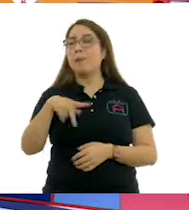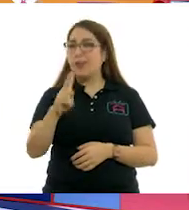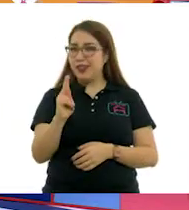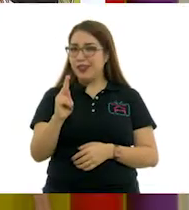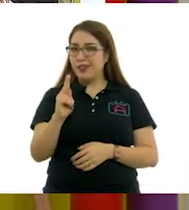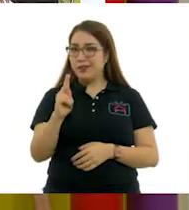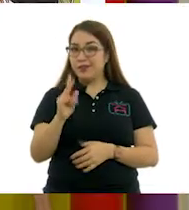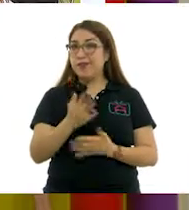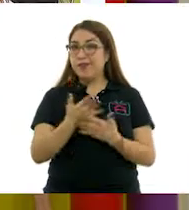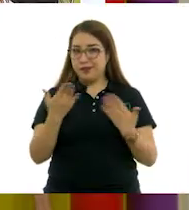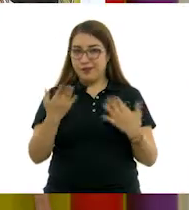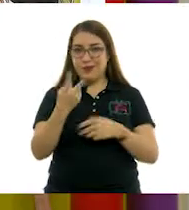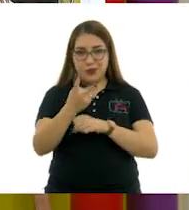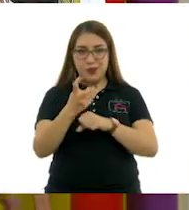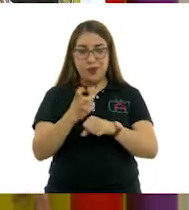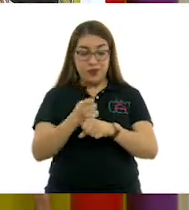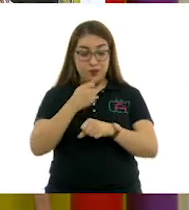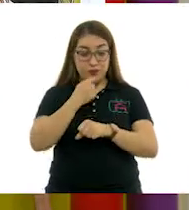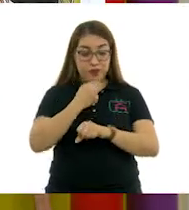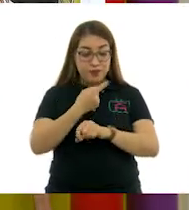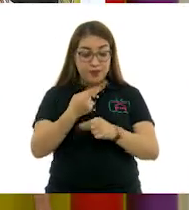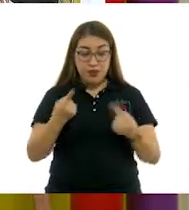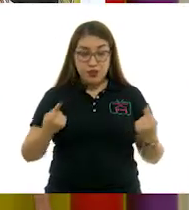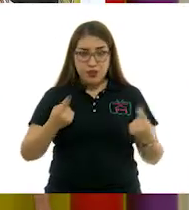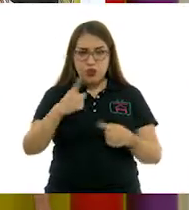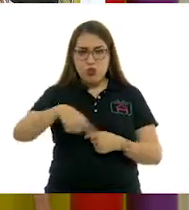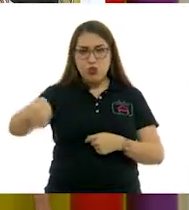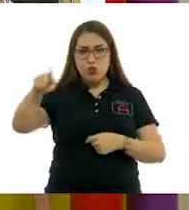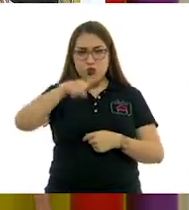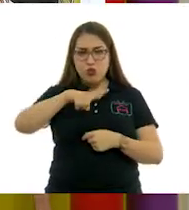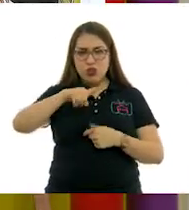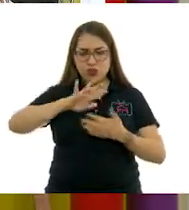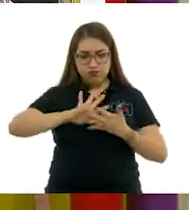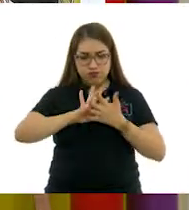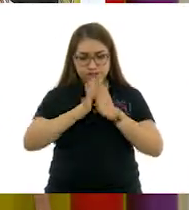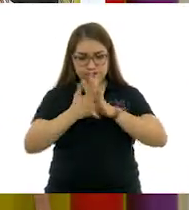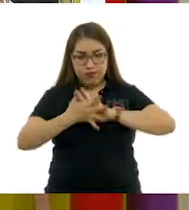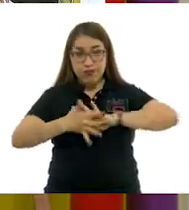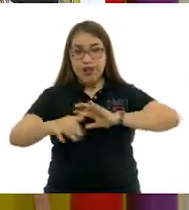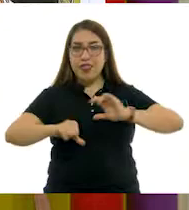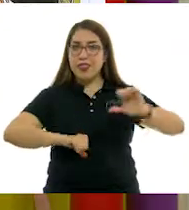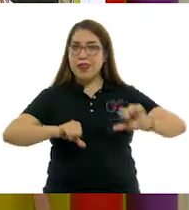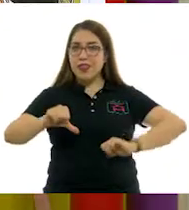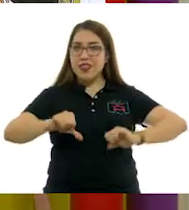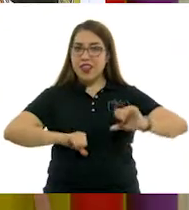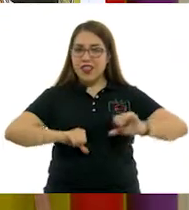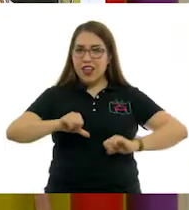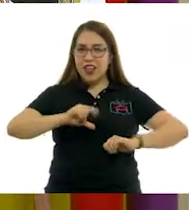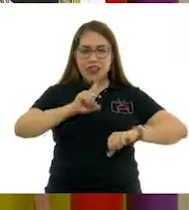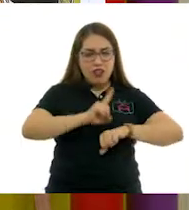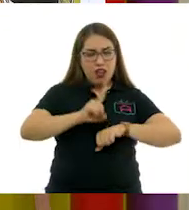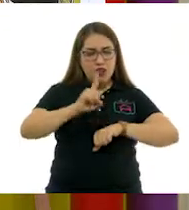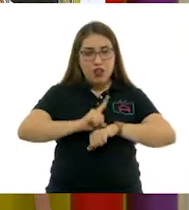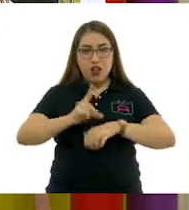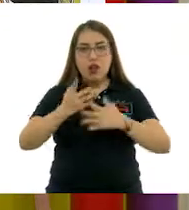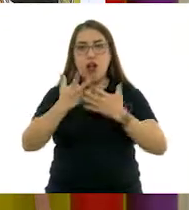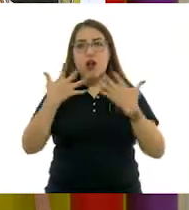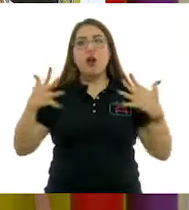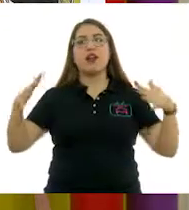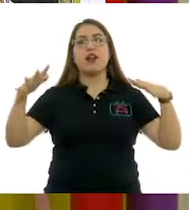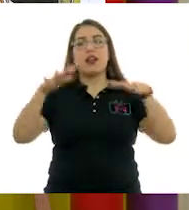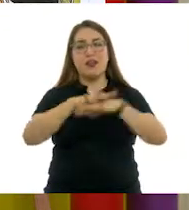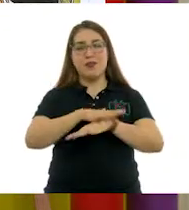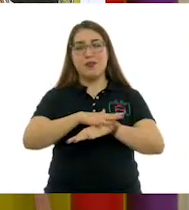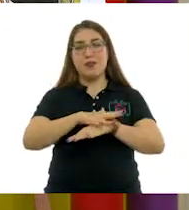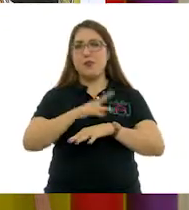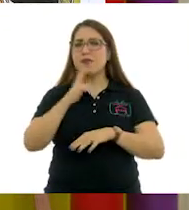por eso quiero invitar a las niñas y a los niños a transformar una actividad cotidiana en algo extraordinario. Esto nos